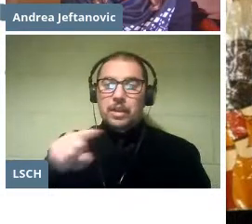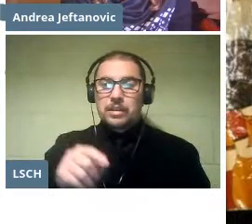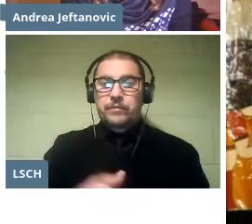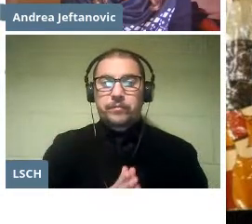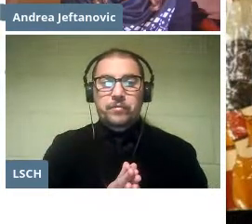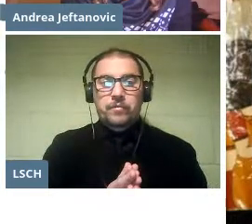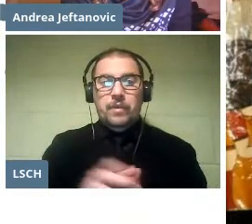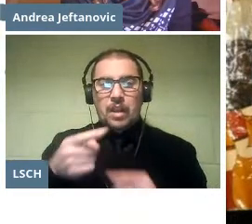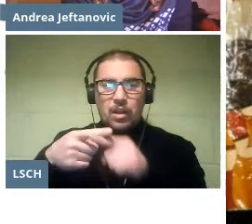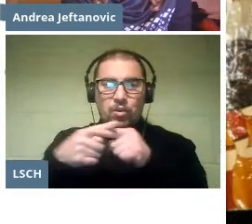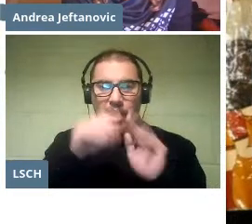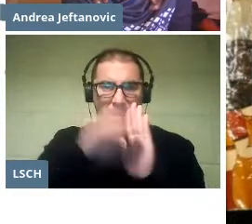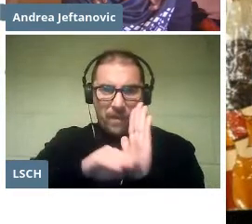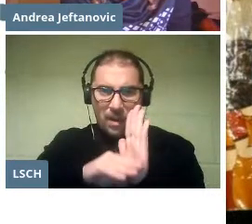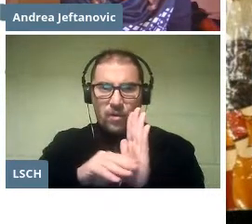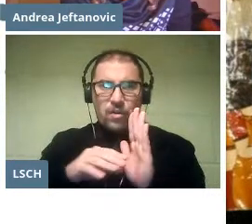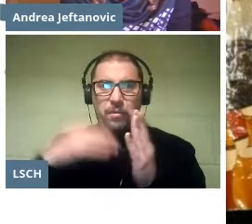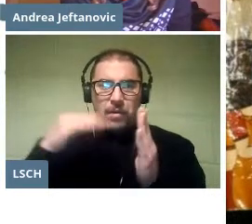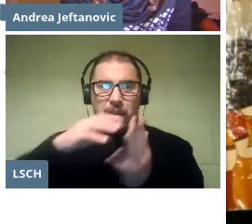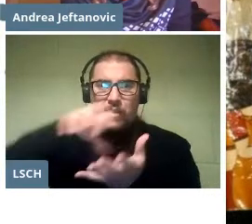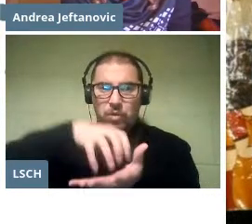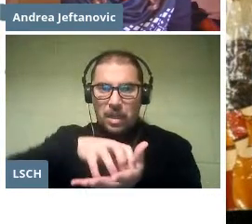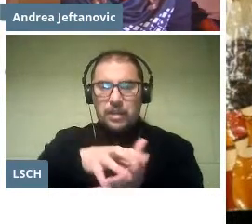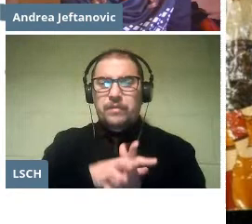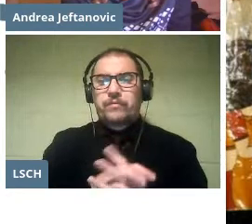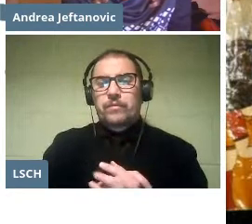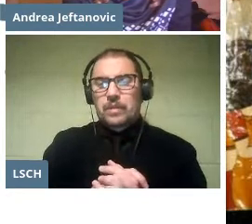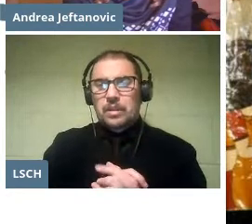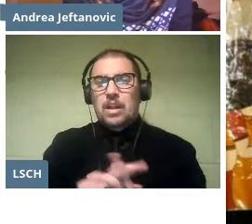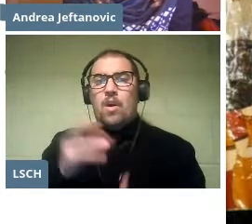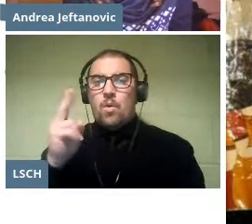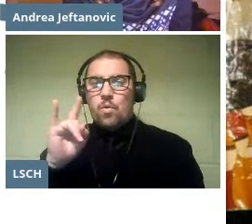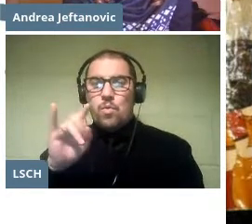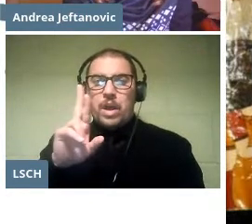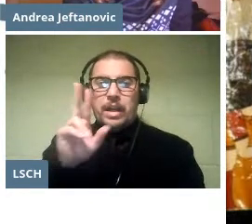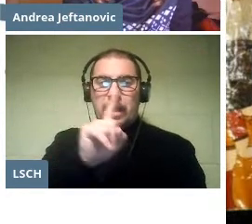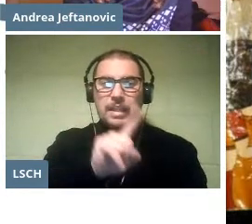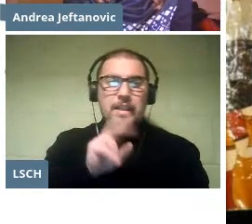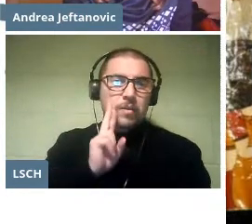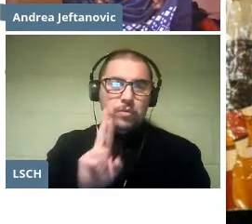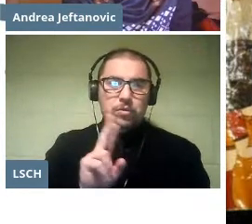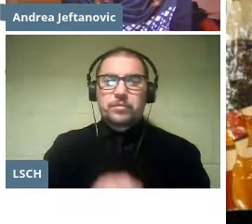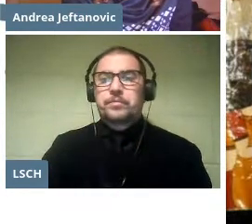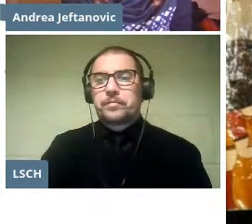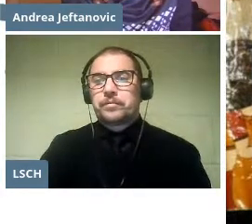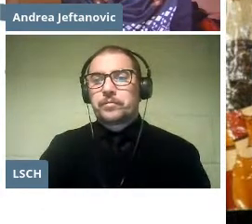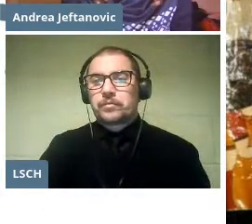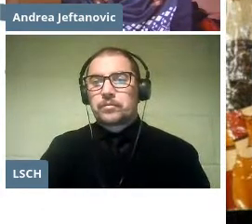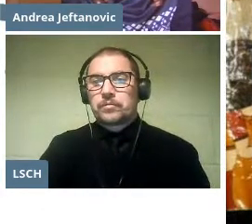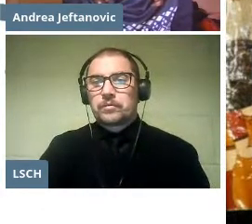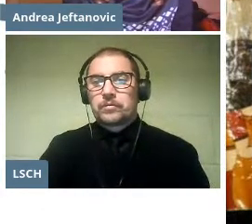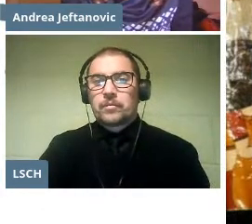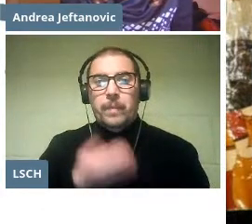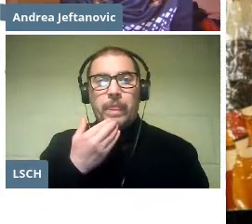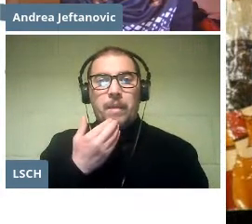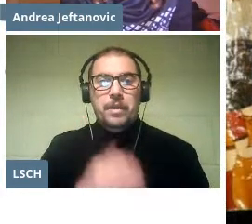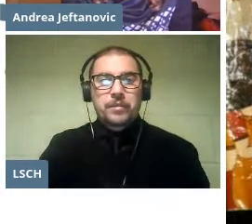las principales ciudades de una moribunda Unión Soviética. También,